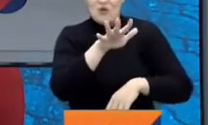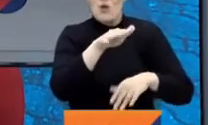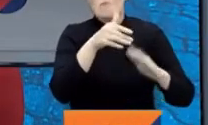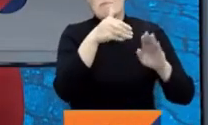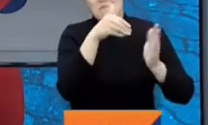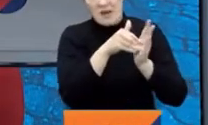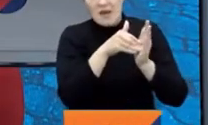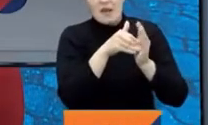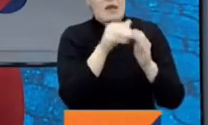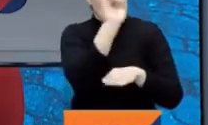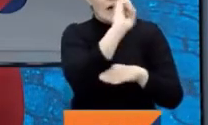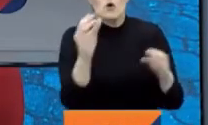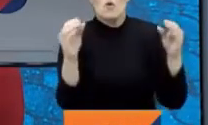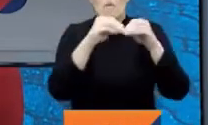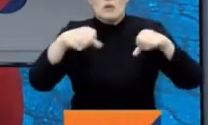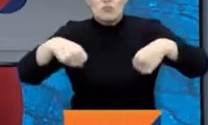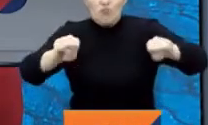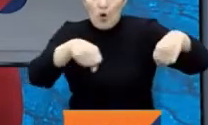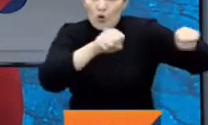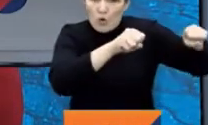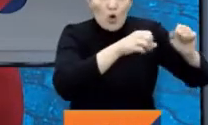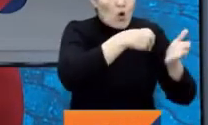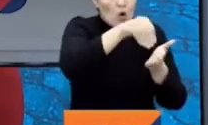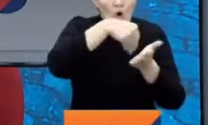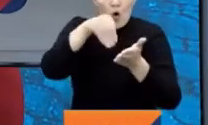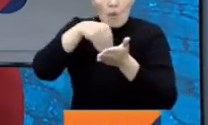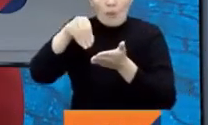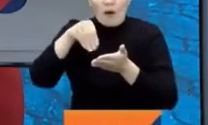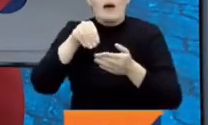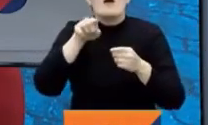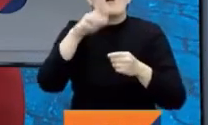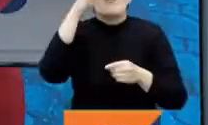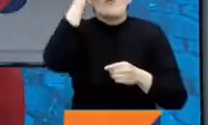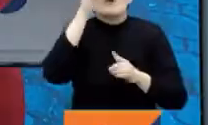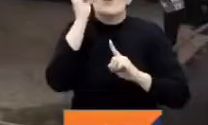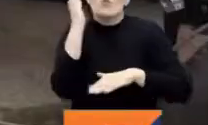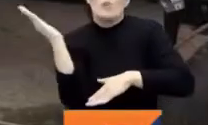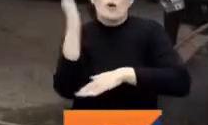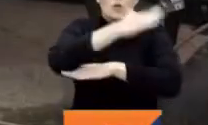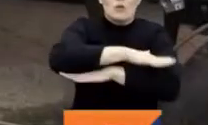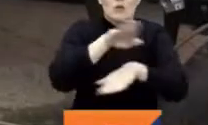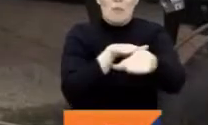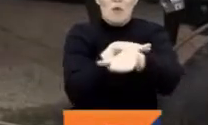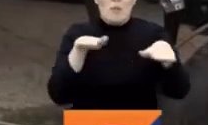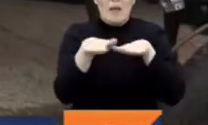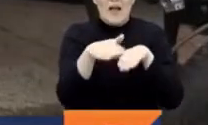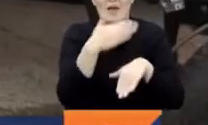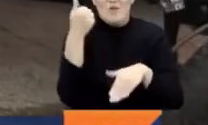incrementó como medio de empleo y también por el pico y placa a vehículos todo el día.